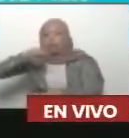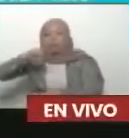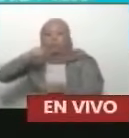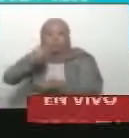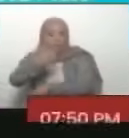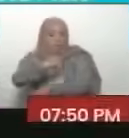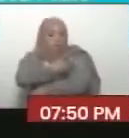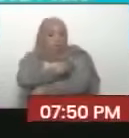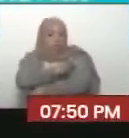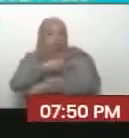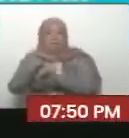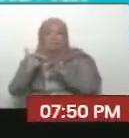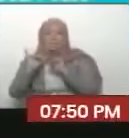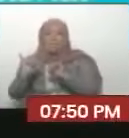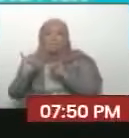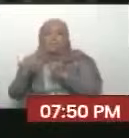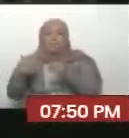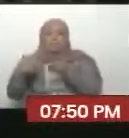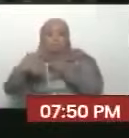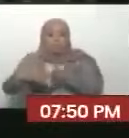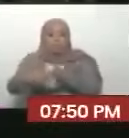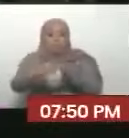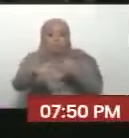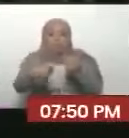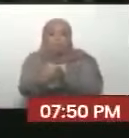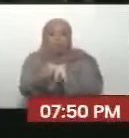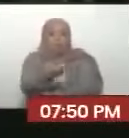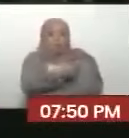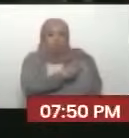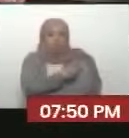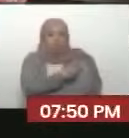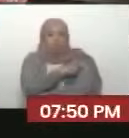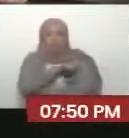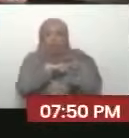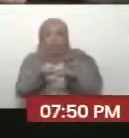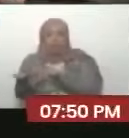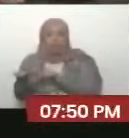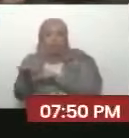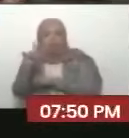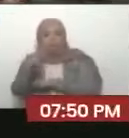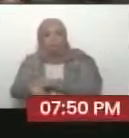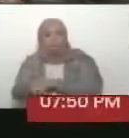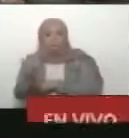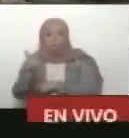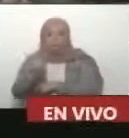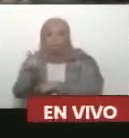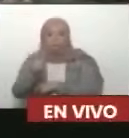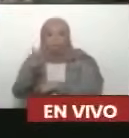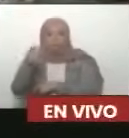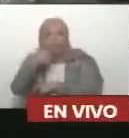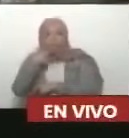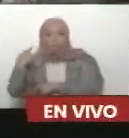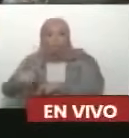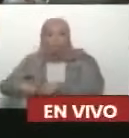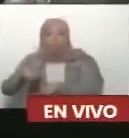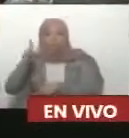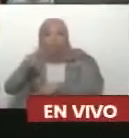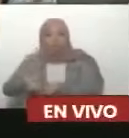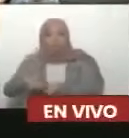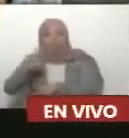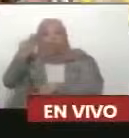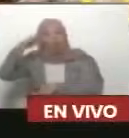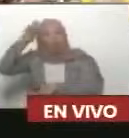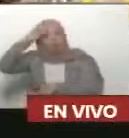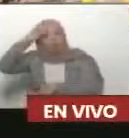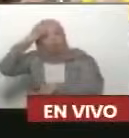a Venezuela. El presidente Xi Jinping y China mandó las vacunas a Venezuela. el presidente Díaz-Canel y Cuba